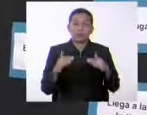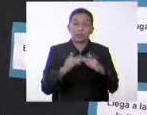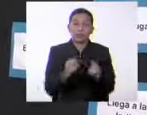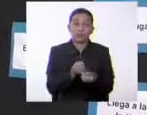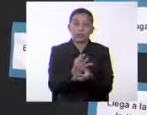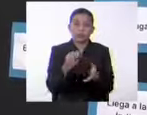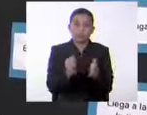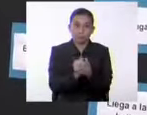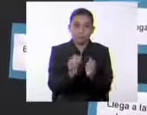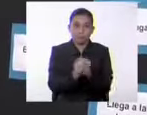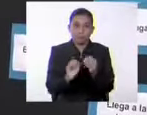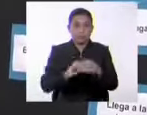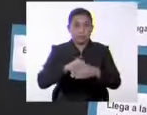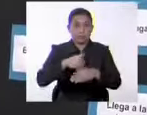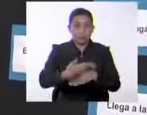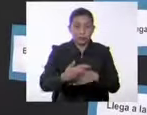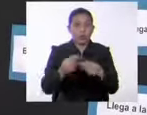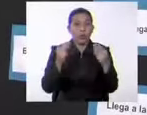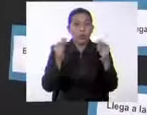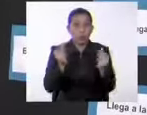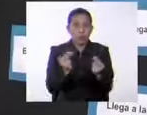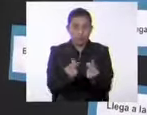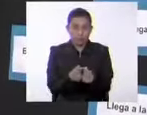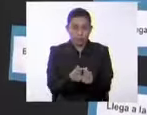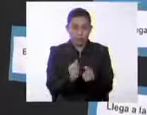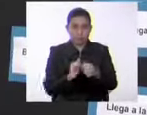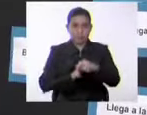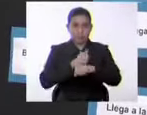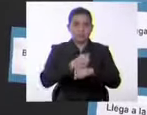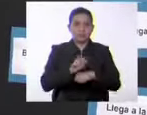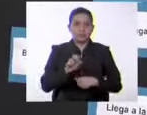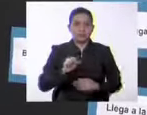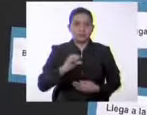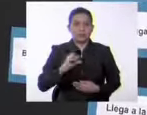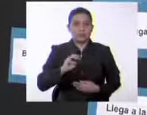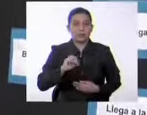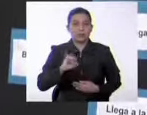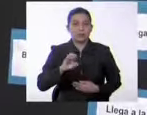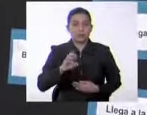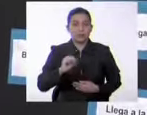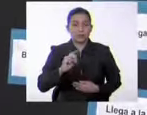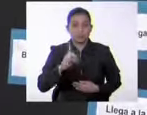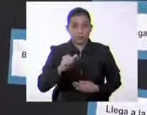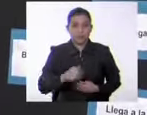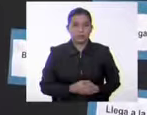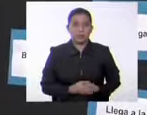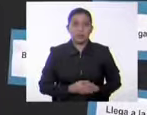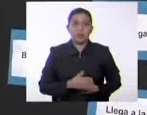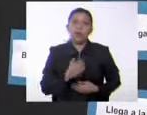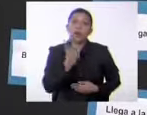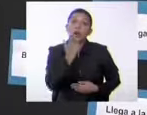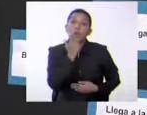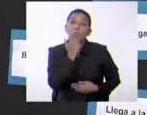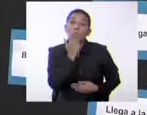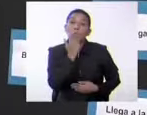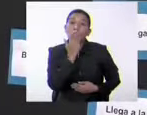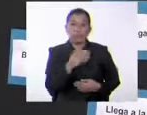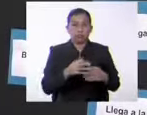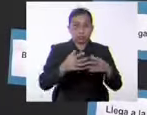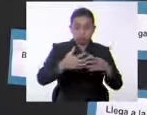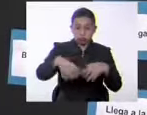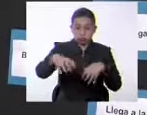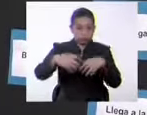económicas. ¿Qué pasó con la instauración de la encomienda y el repartimiento de los indios al señor encomendero? En este